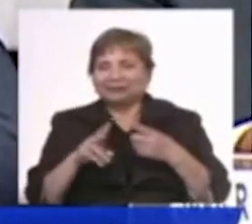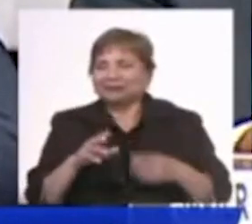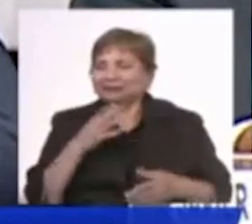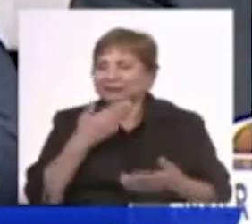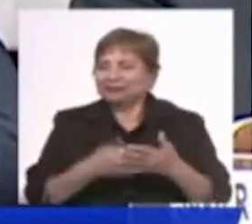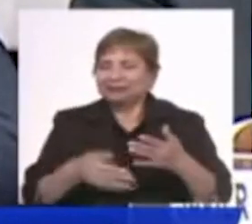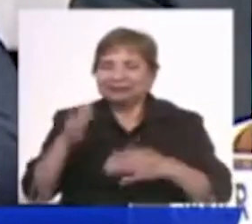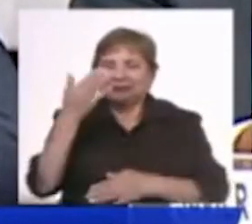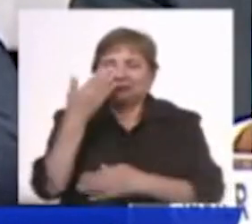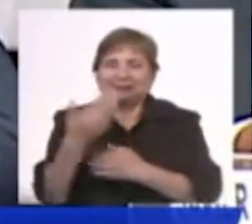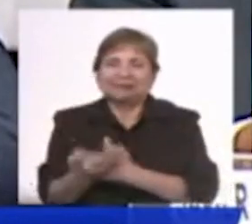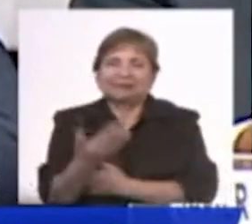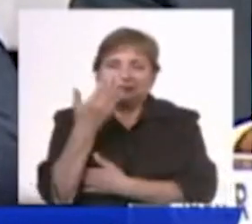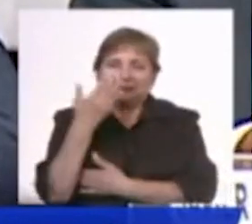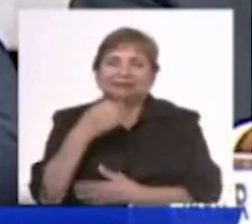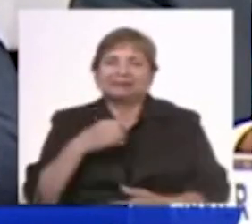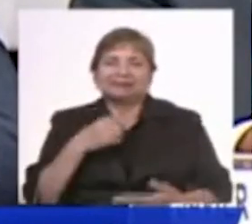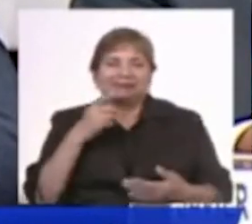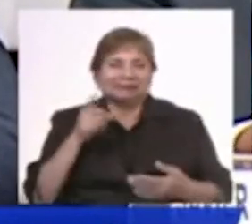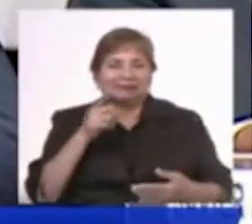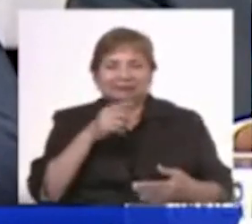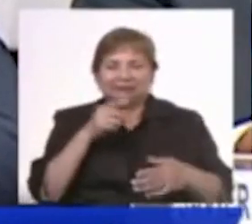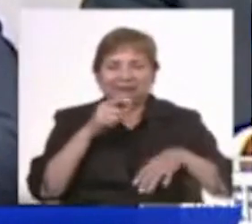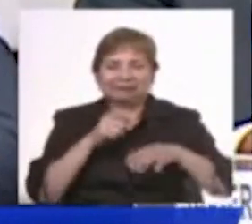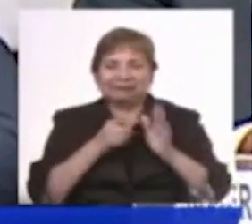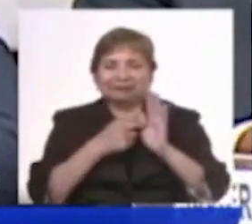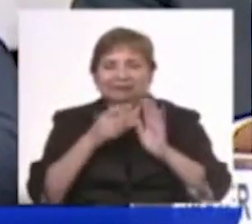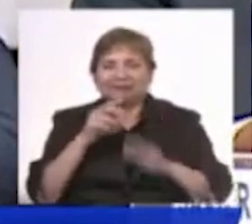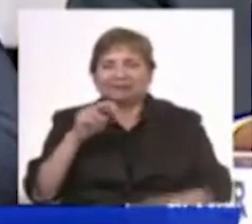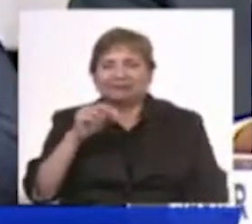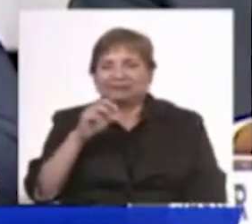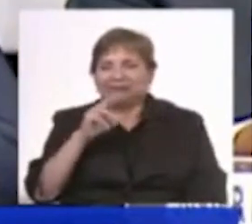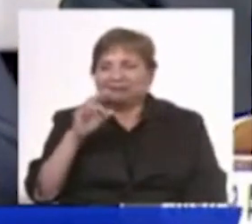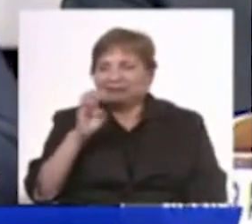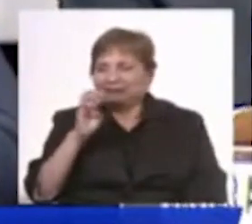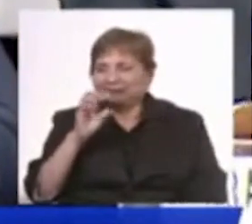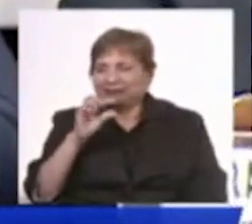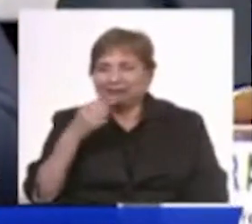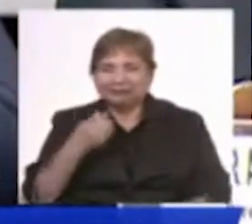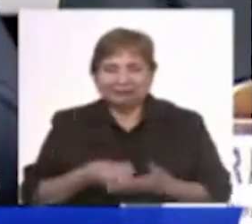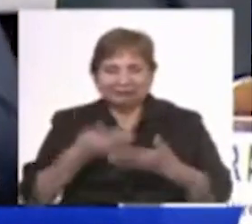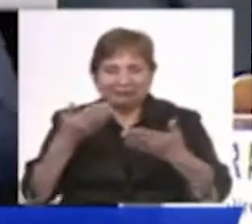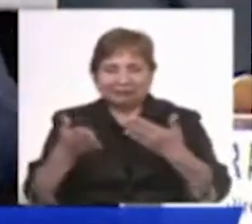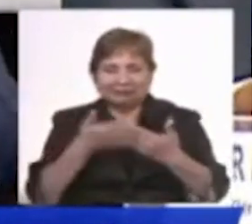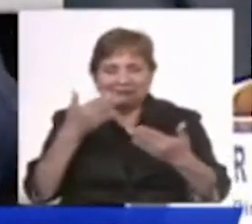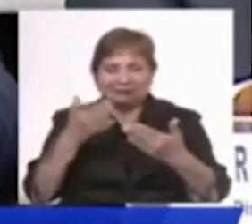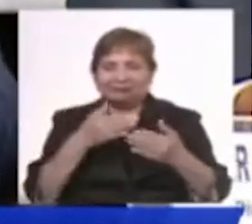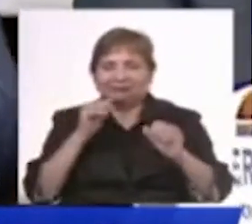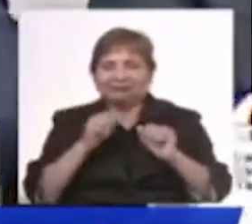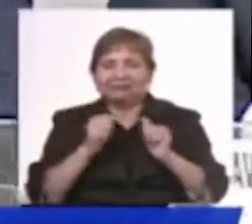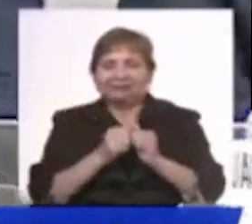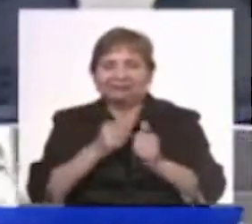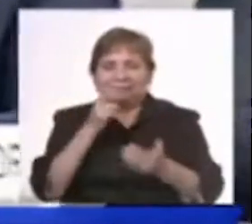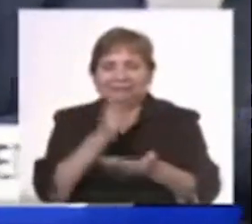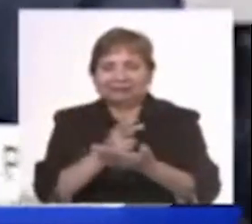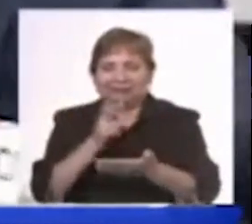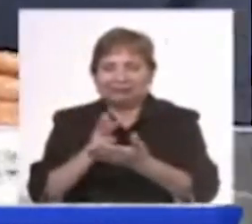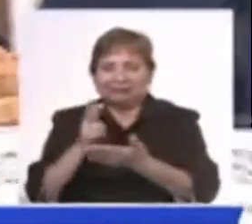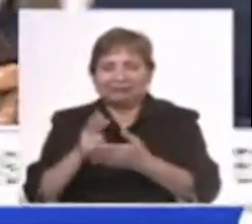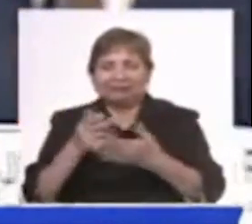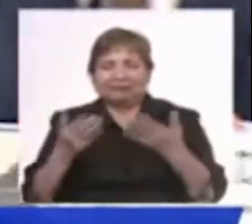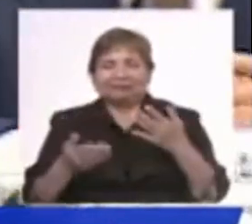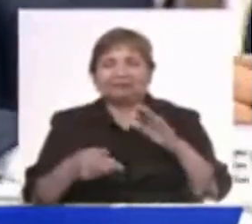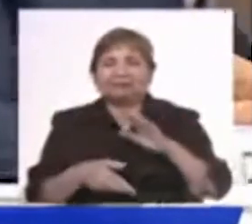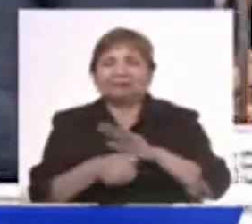están, señores? Muy buenos días. Usted señalaba, señor Noriega, de que se le está brindando facilidades en el caso de los estacionamientos por un tema